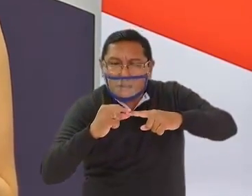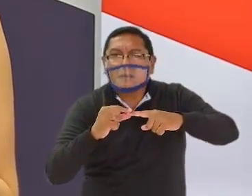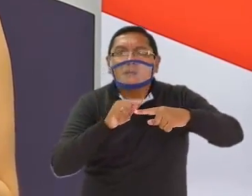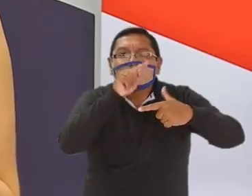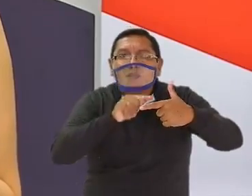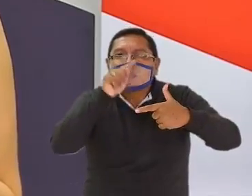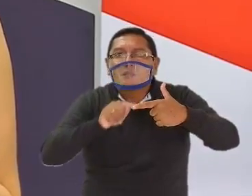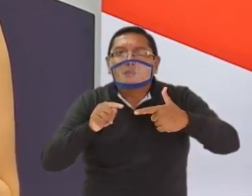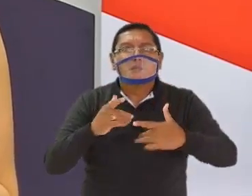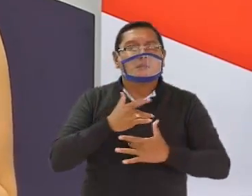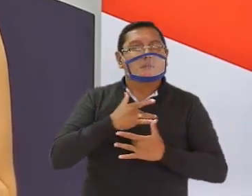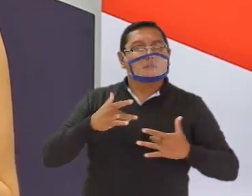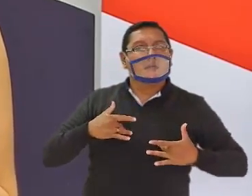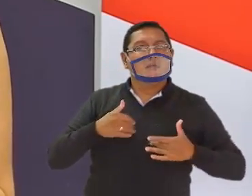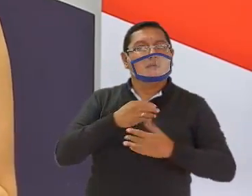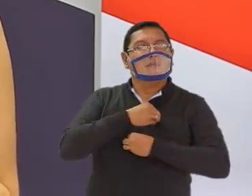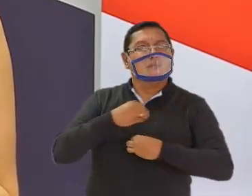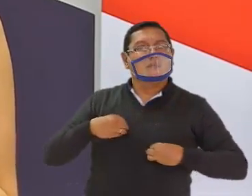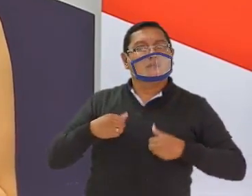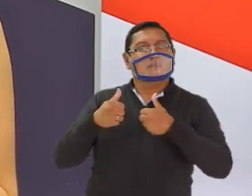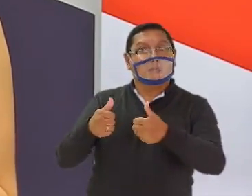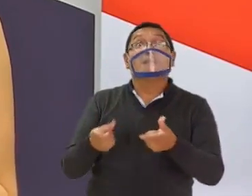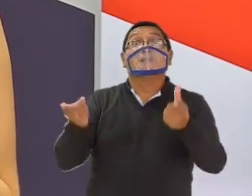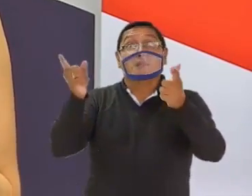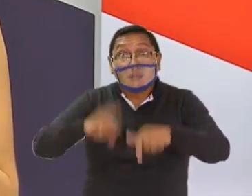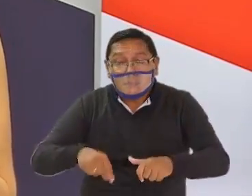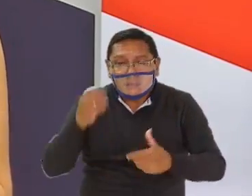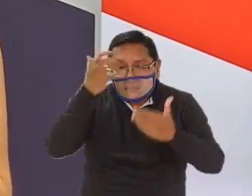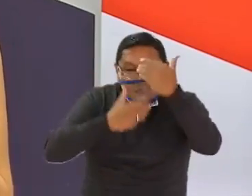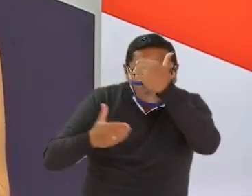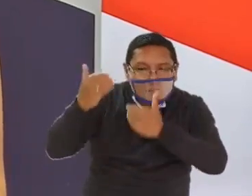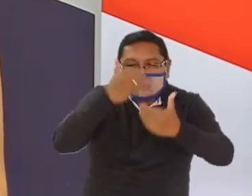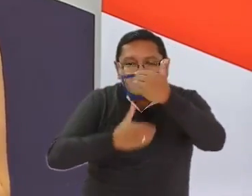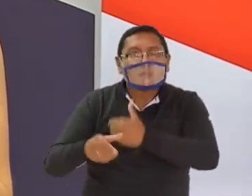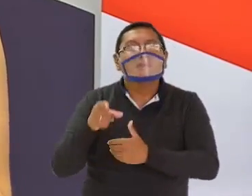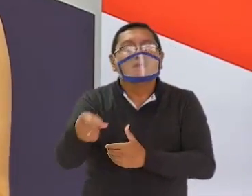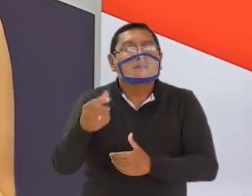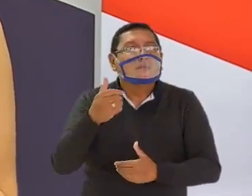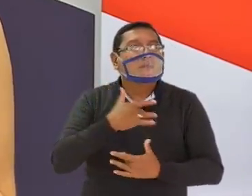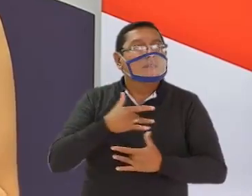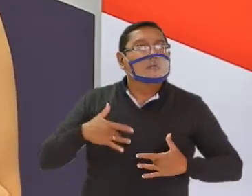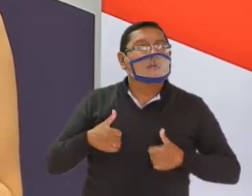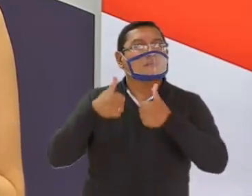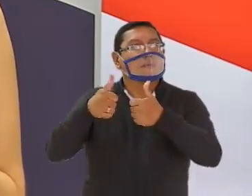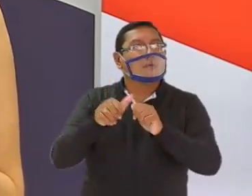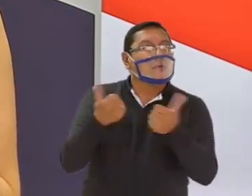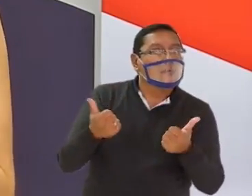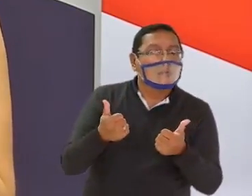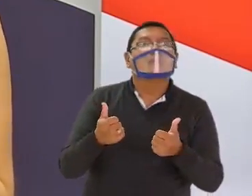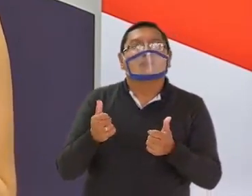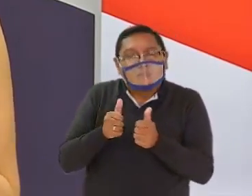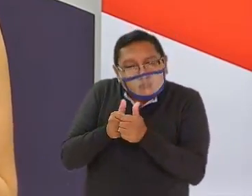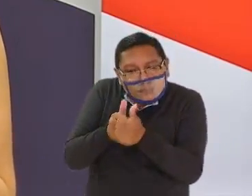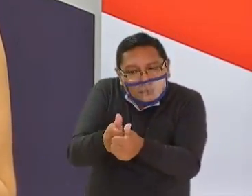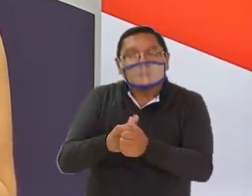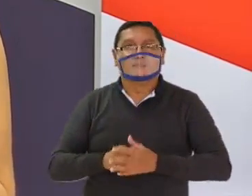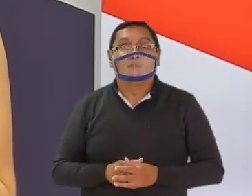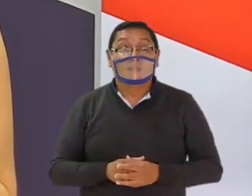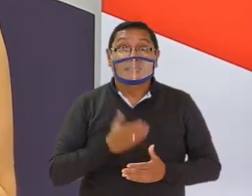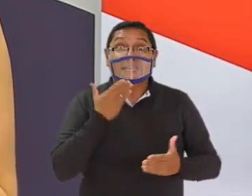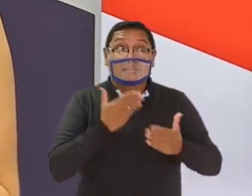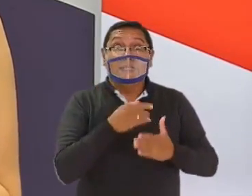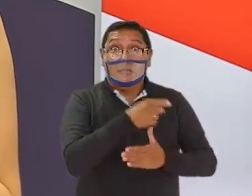y adicionalmente contando con las pruebas necesarias que permitan conocer su estado en tiempo real. Gracias a esta